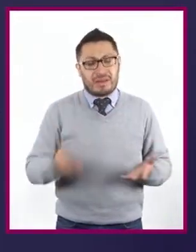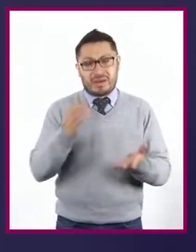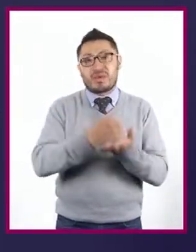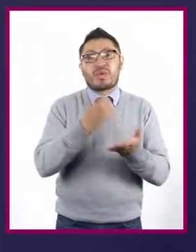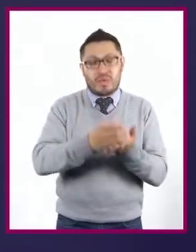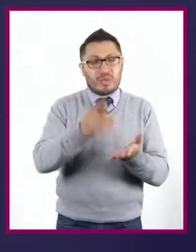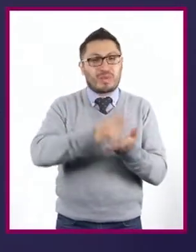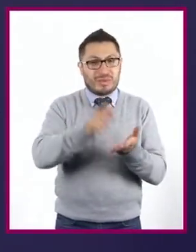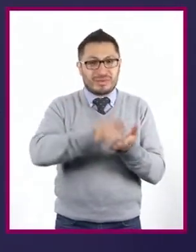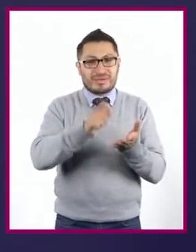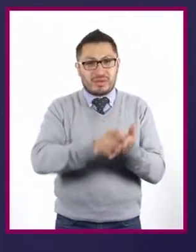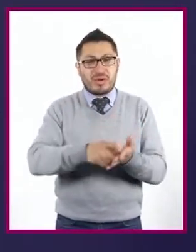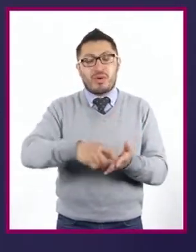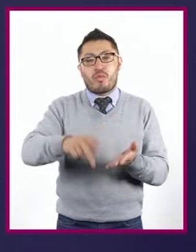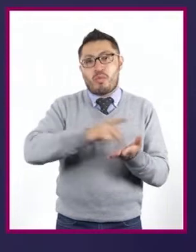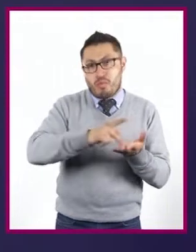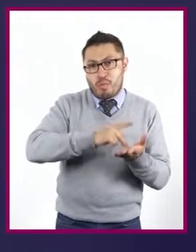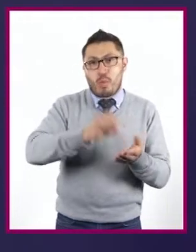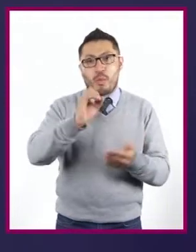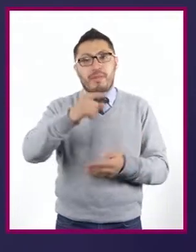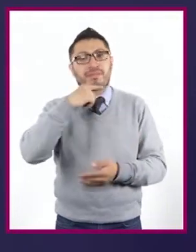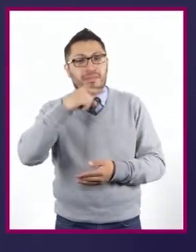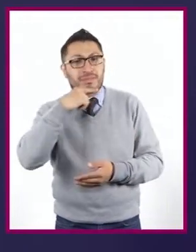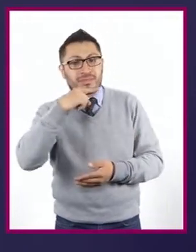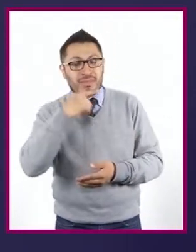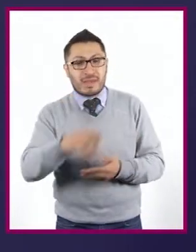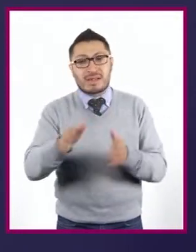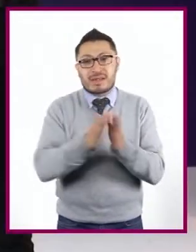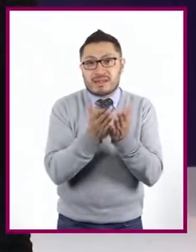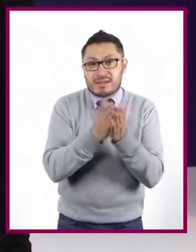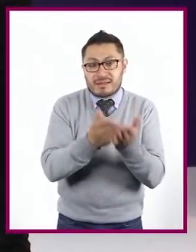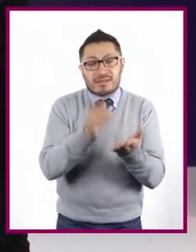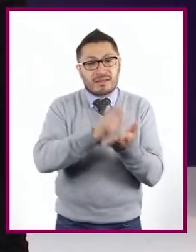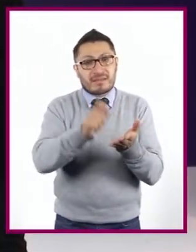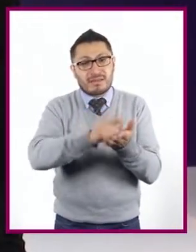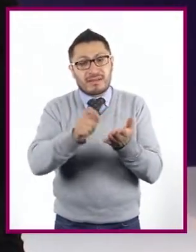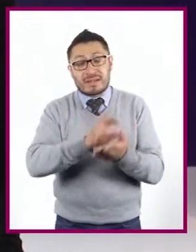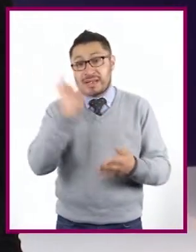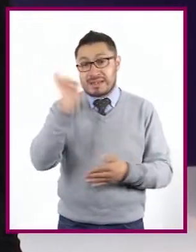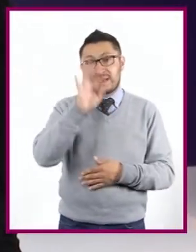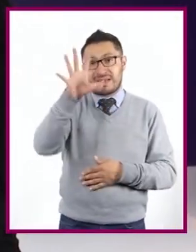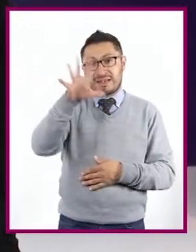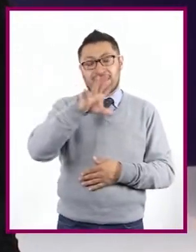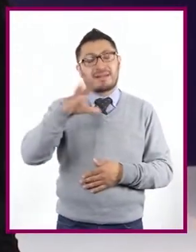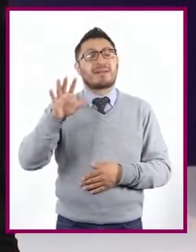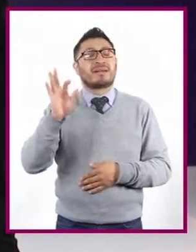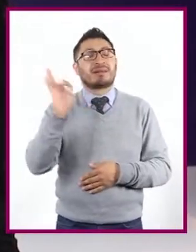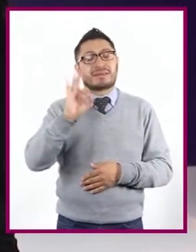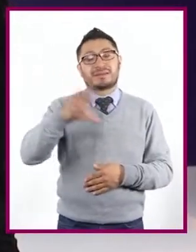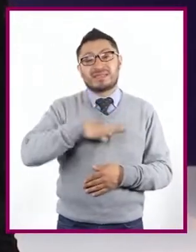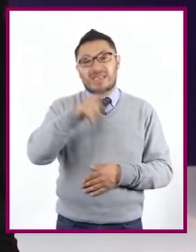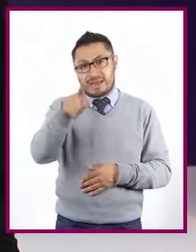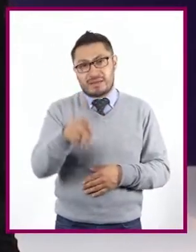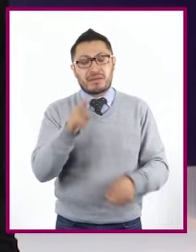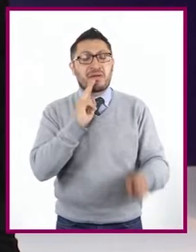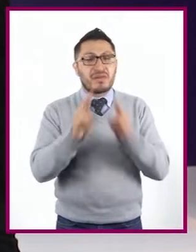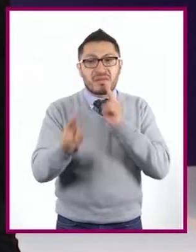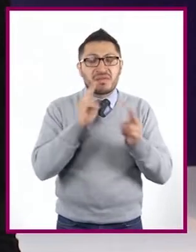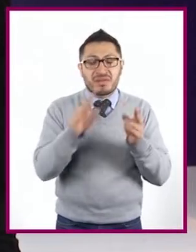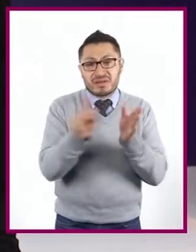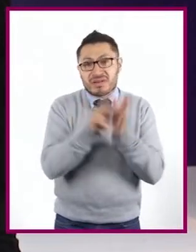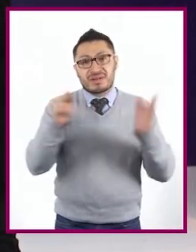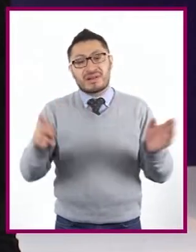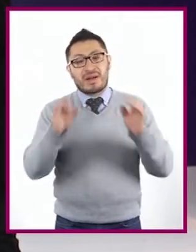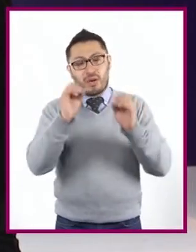cuaderno de notas, bolígrafo o lápices, libro de texto y, si tienen disponibles, notas periodísticas y